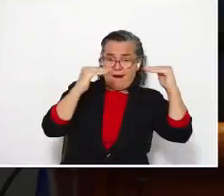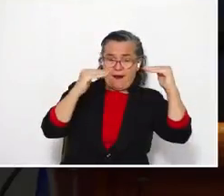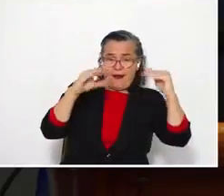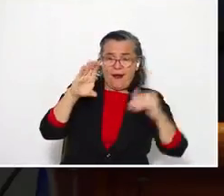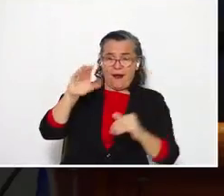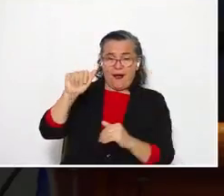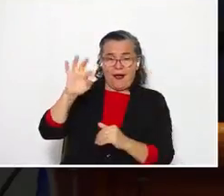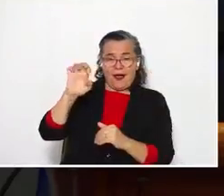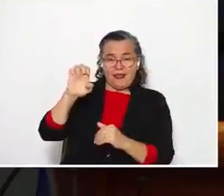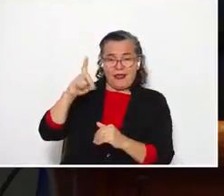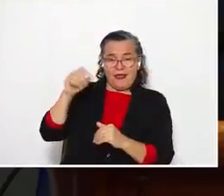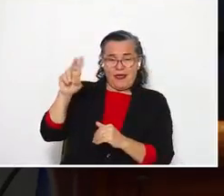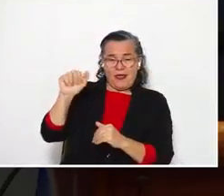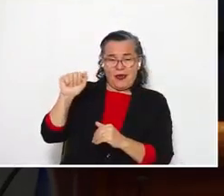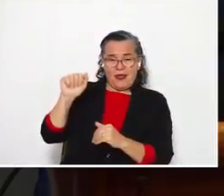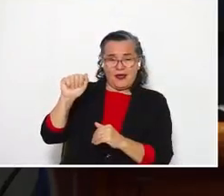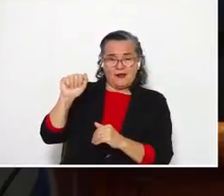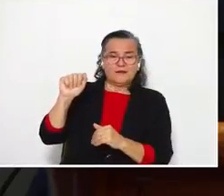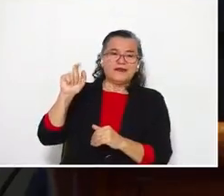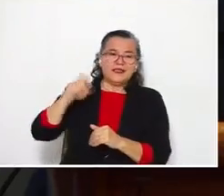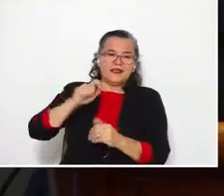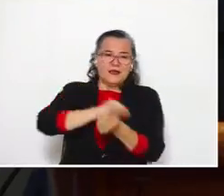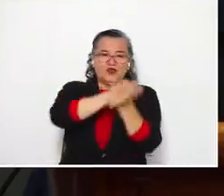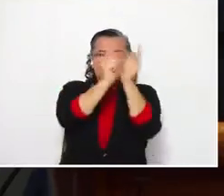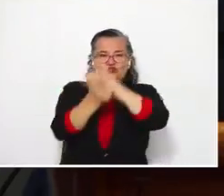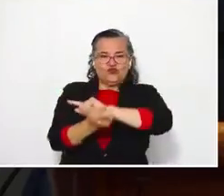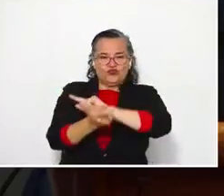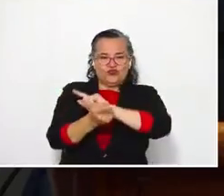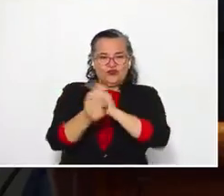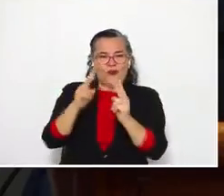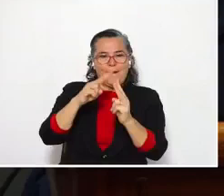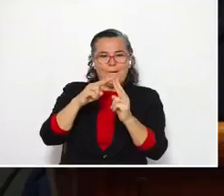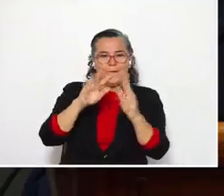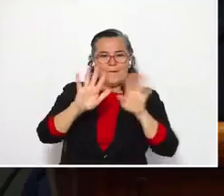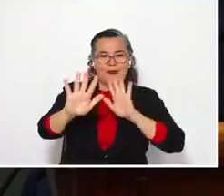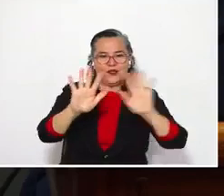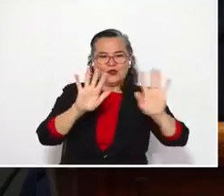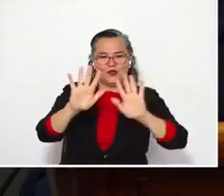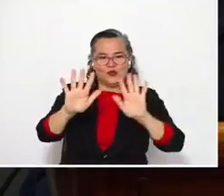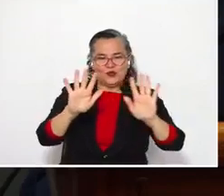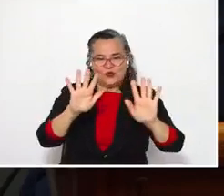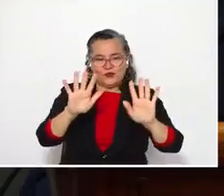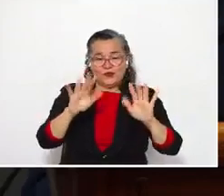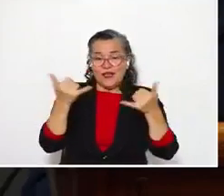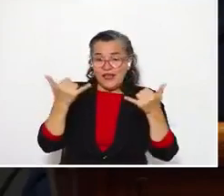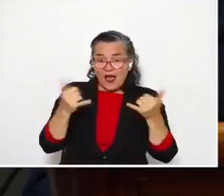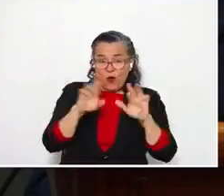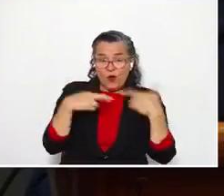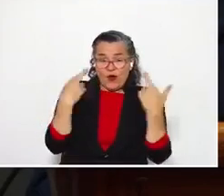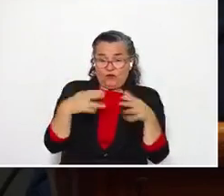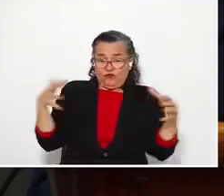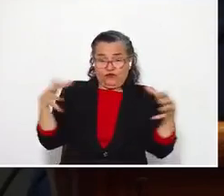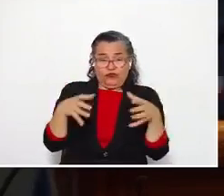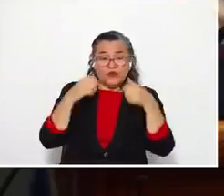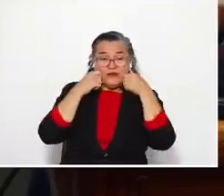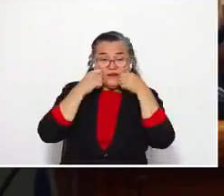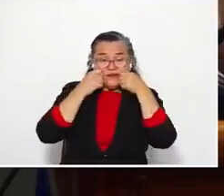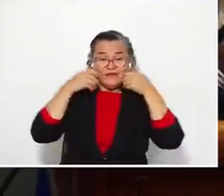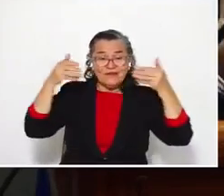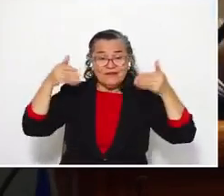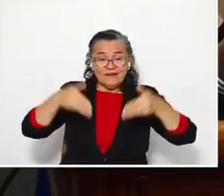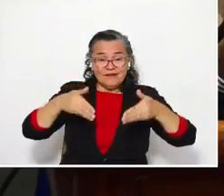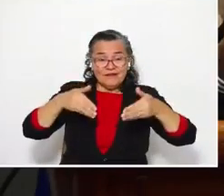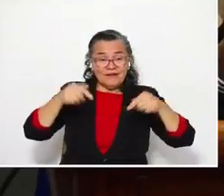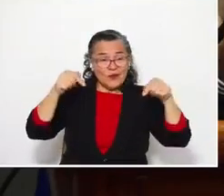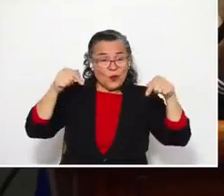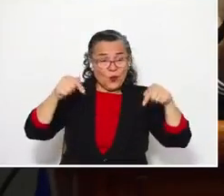hemos tenido que acudir a la virtualidad, y el hecho de que podamos estar reunidos presencialmente el día de